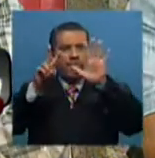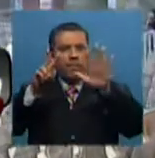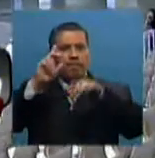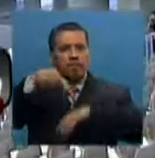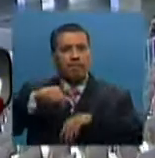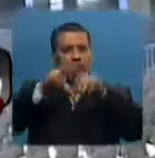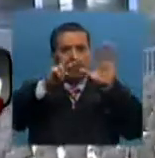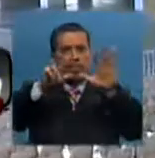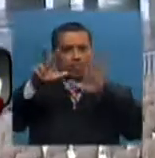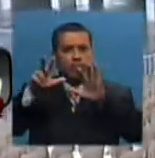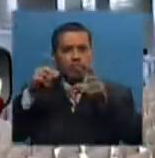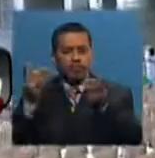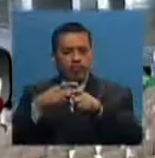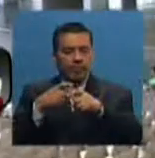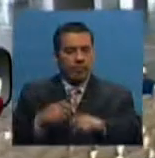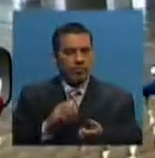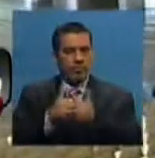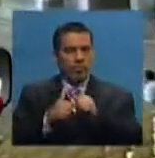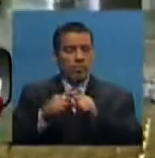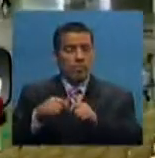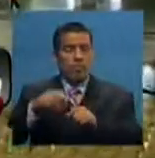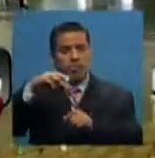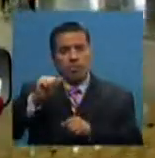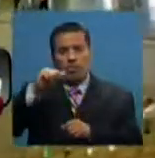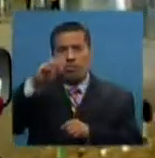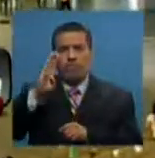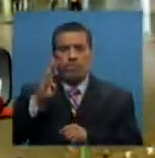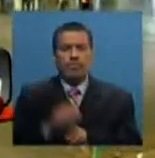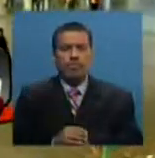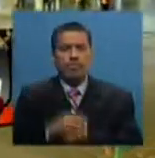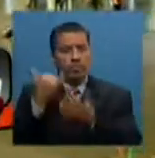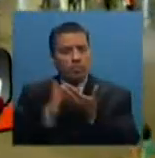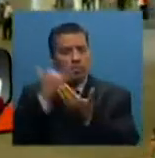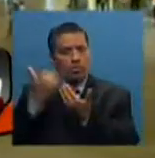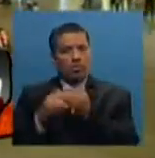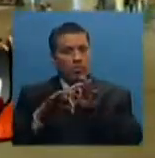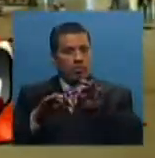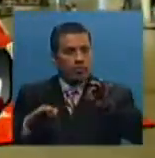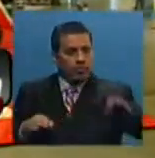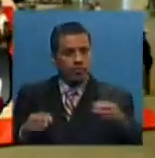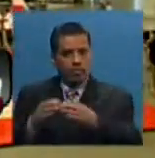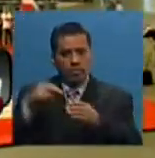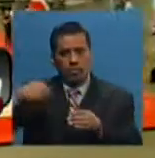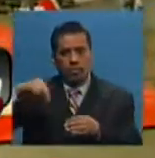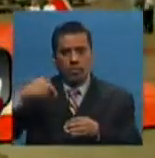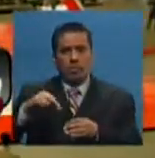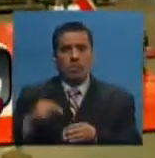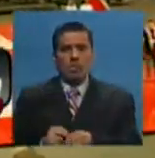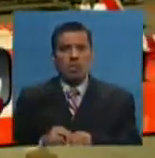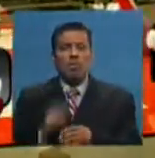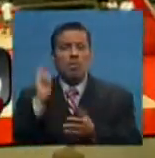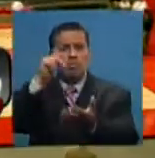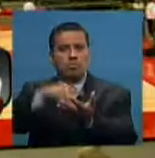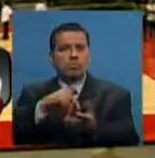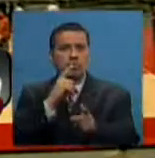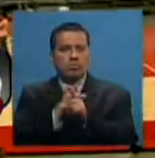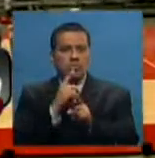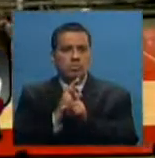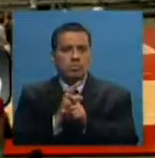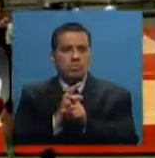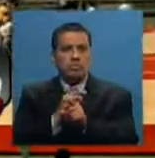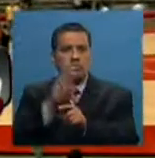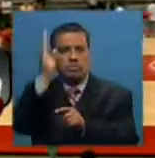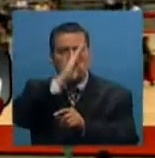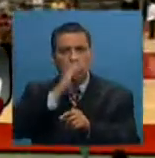28. Para la titular del deporte, Alejandra Benítez, el proyecto a largo plazo con la selección nacional es clasificar a Río